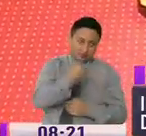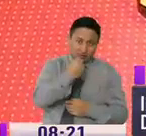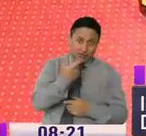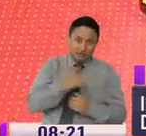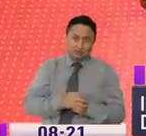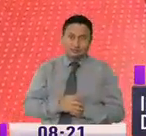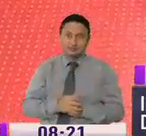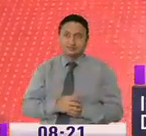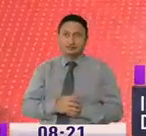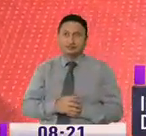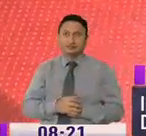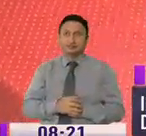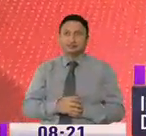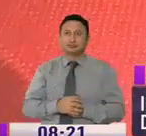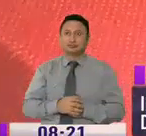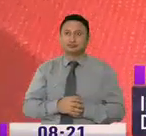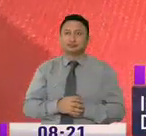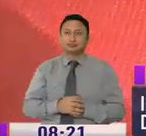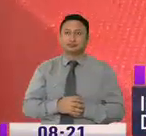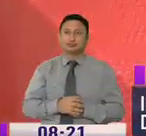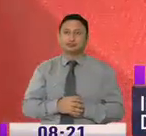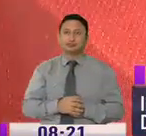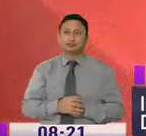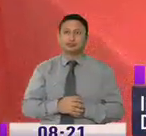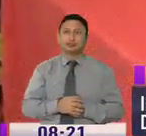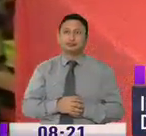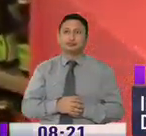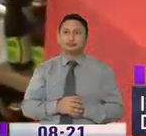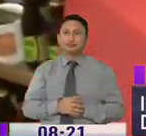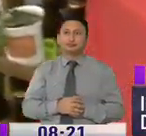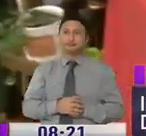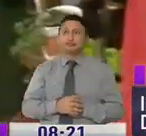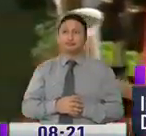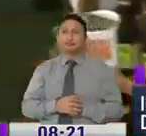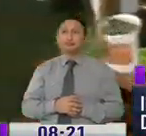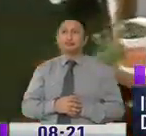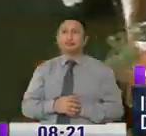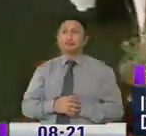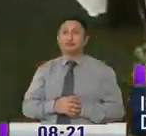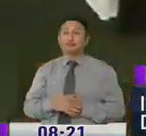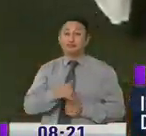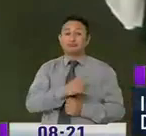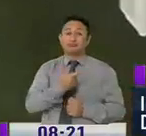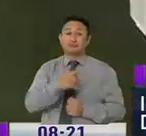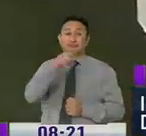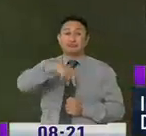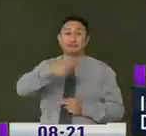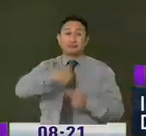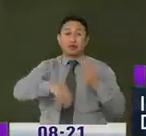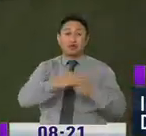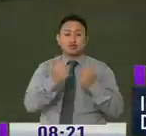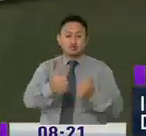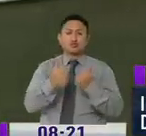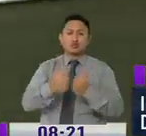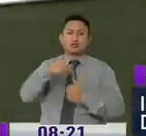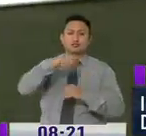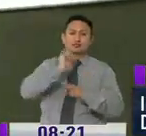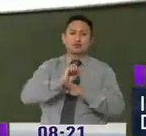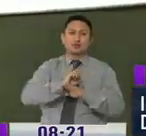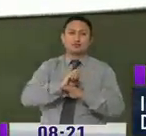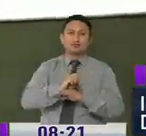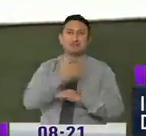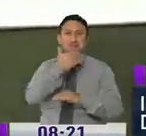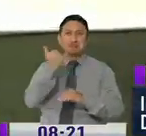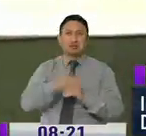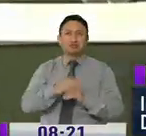gastronómico. Estarán los mejores chefs cocinando aquí para ustedes y obviamente tenemos los mejores emprendimientos del país,